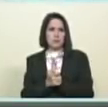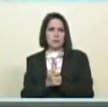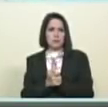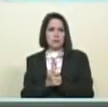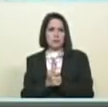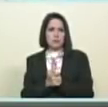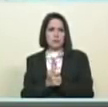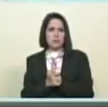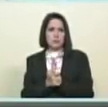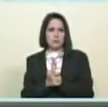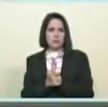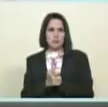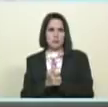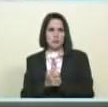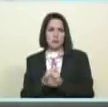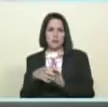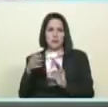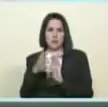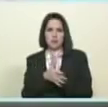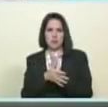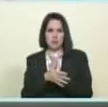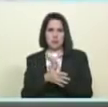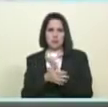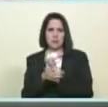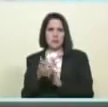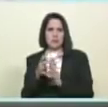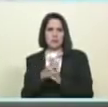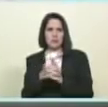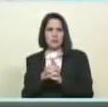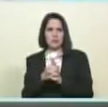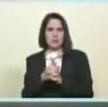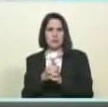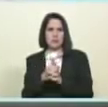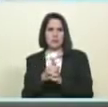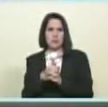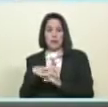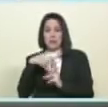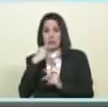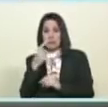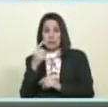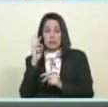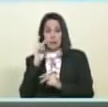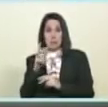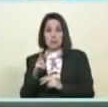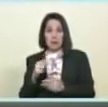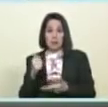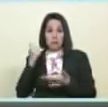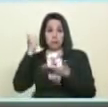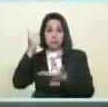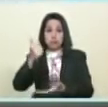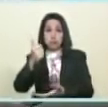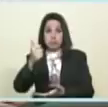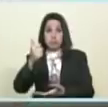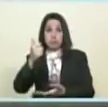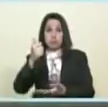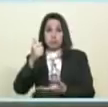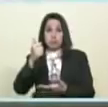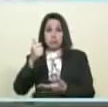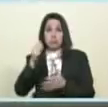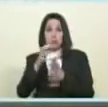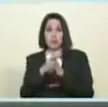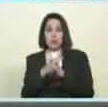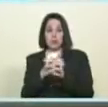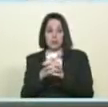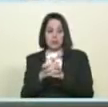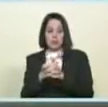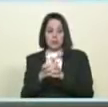si íbamos a refinanciar, como dice uno, decirle, mira, este bono te lo quiero pagar en mejores condiciones